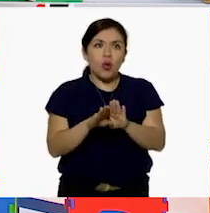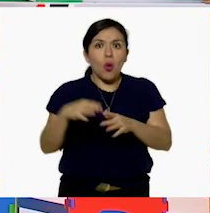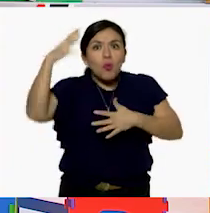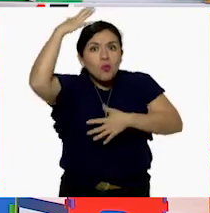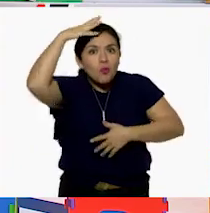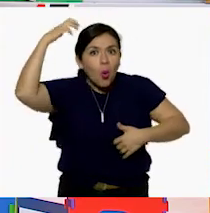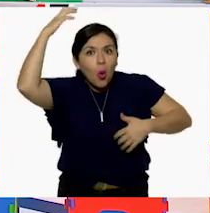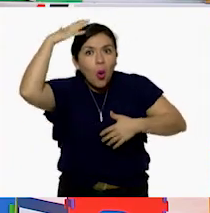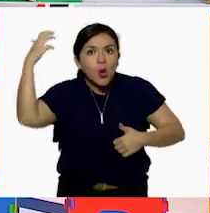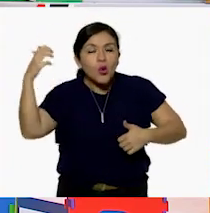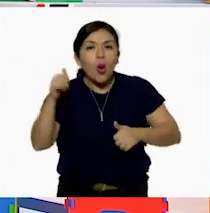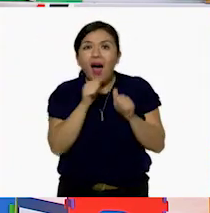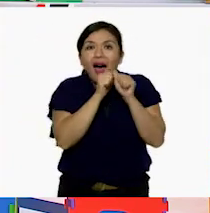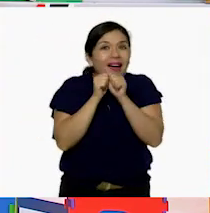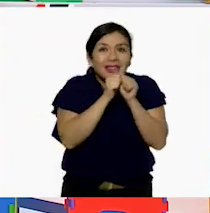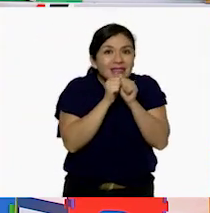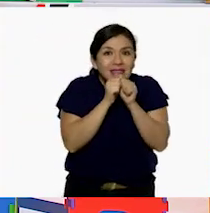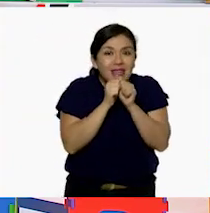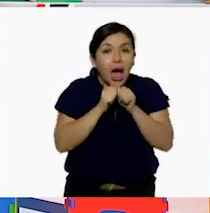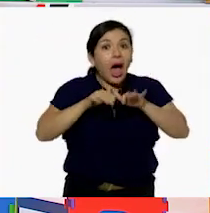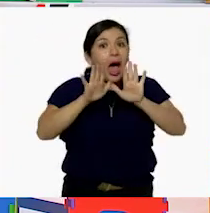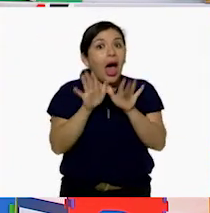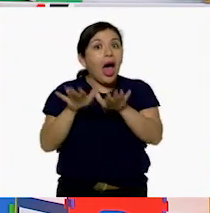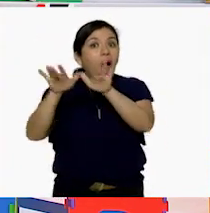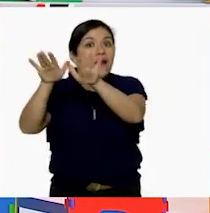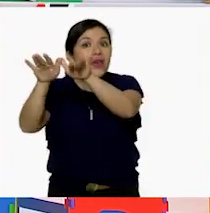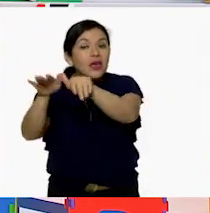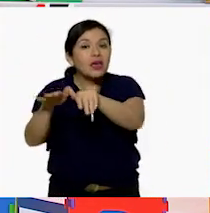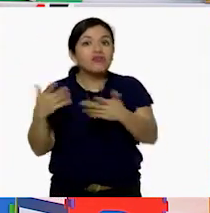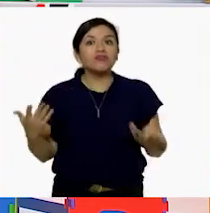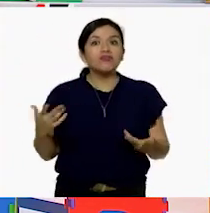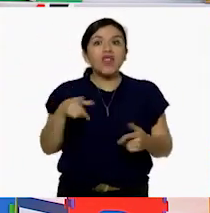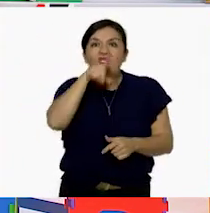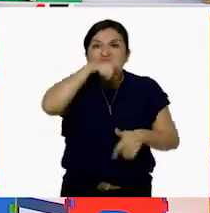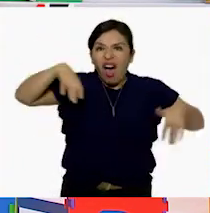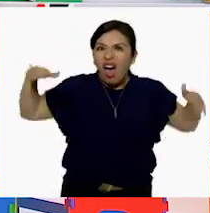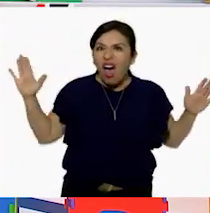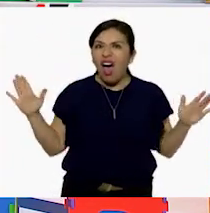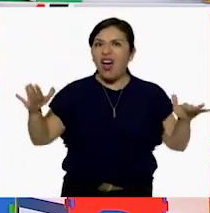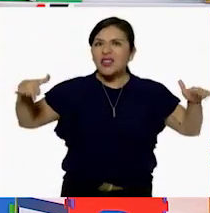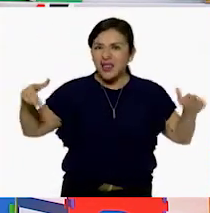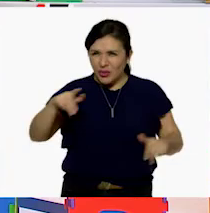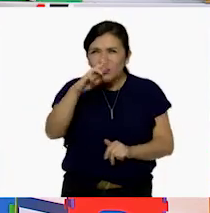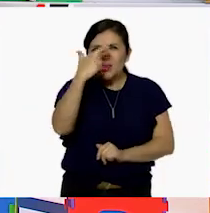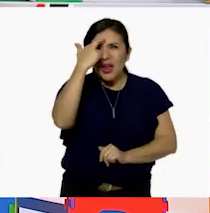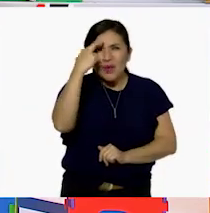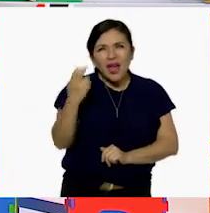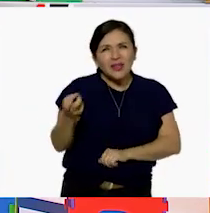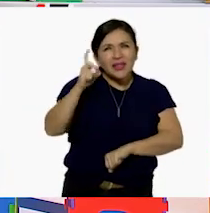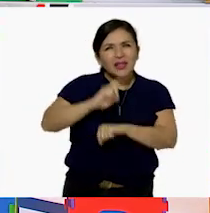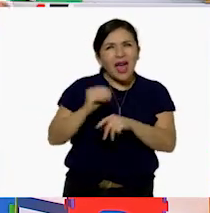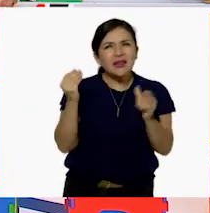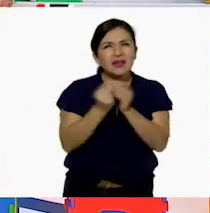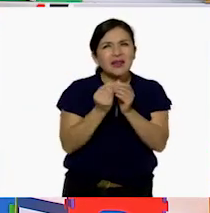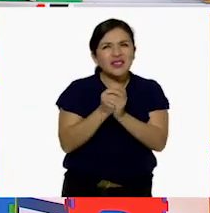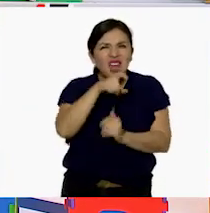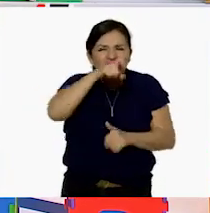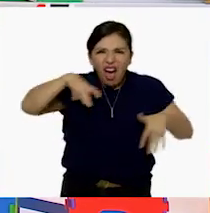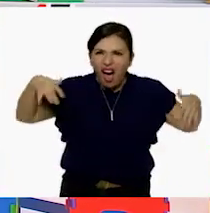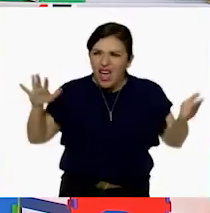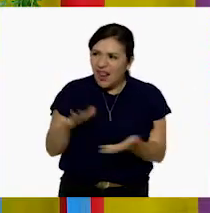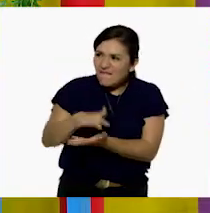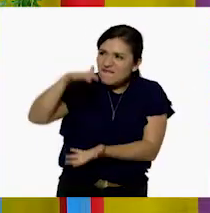simios, las ardillas, las aves. Una de mis favoritas es el águila real. Seguramente van a recordar esa clase, donde es un ave muy